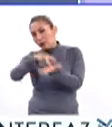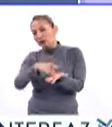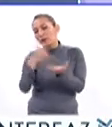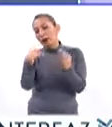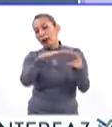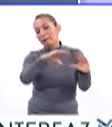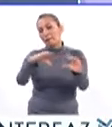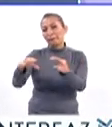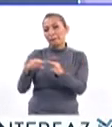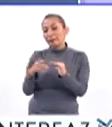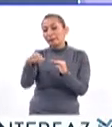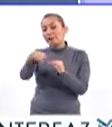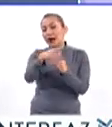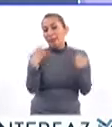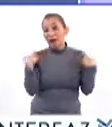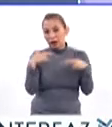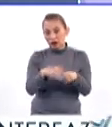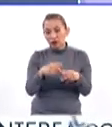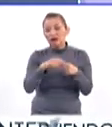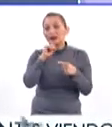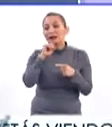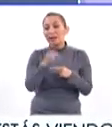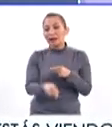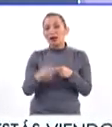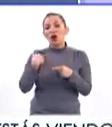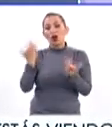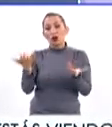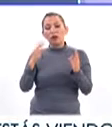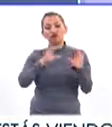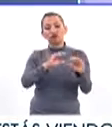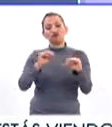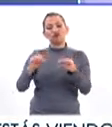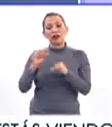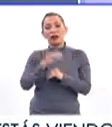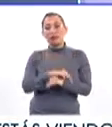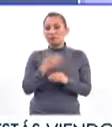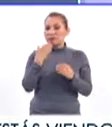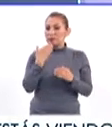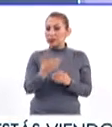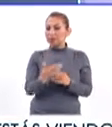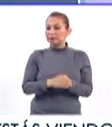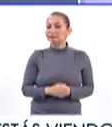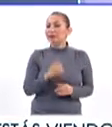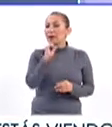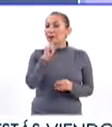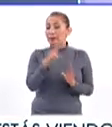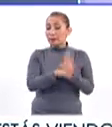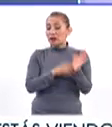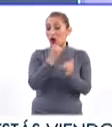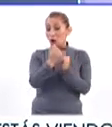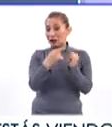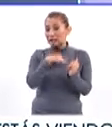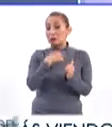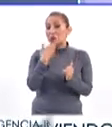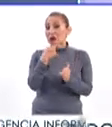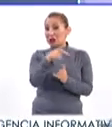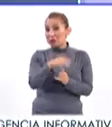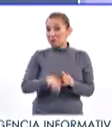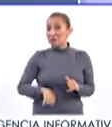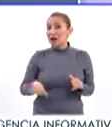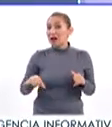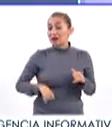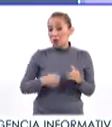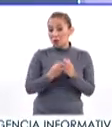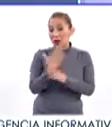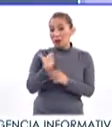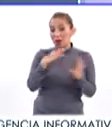a la capacitación para los docentes y también con una pedagogía firme. Incluso los videojuegos están teniendo un papel interesante en